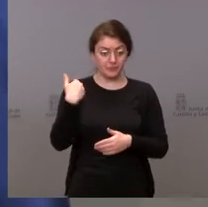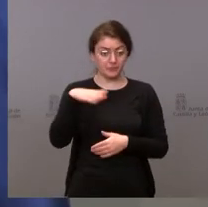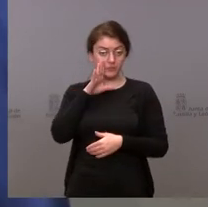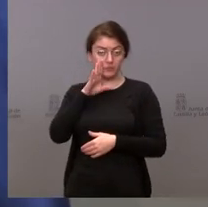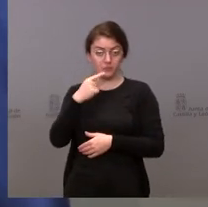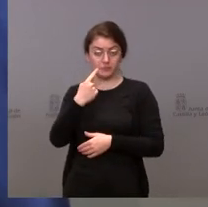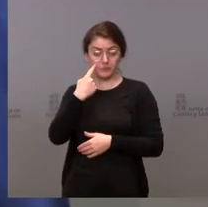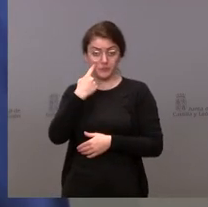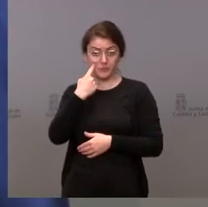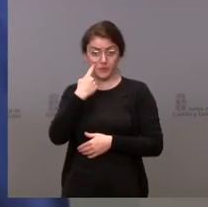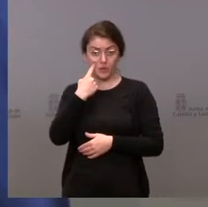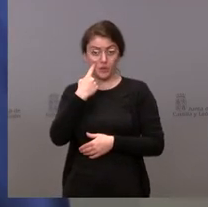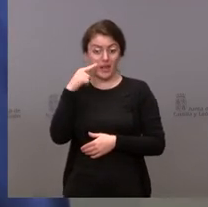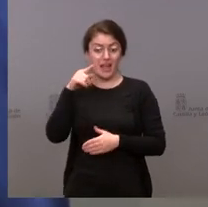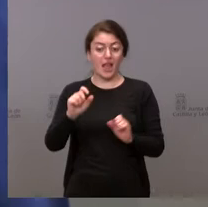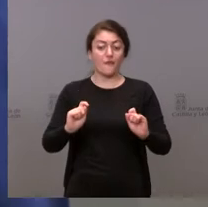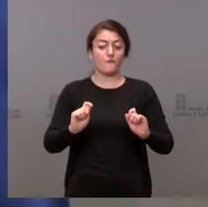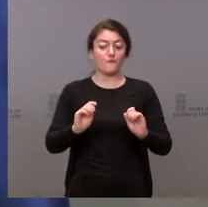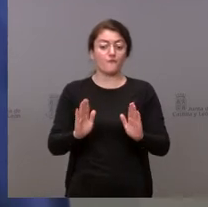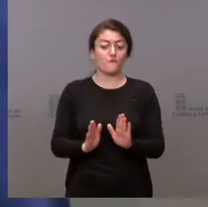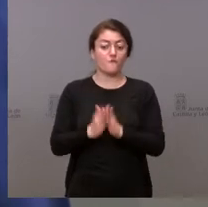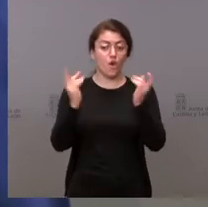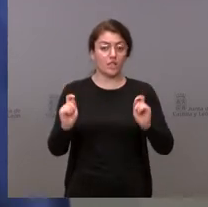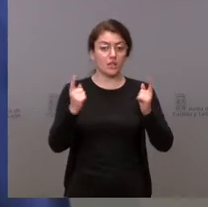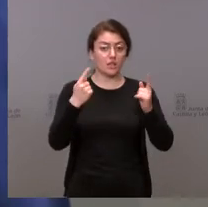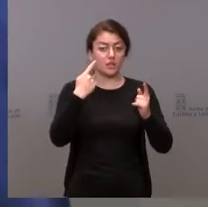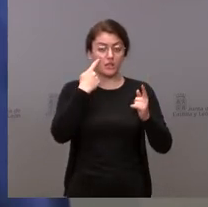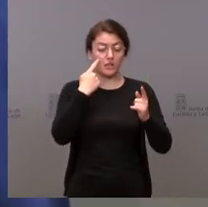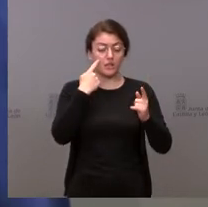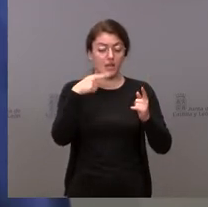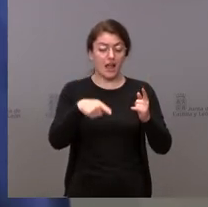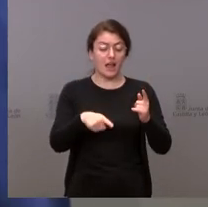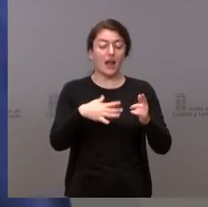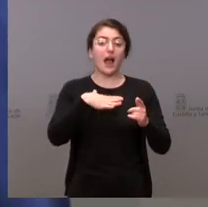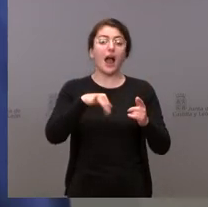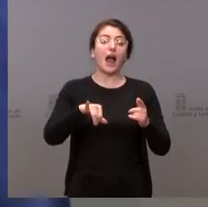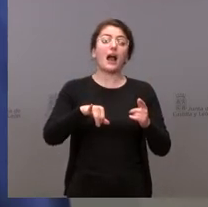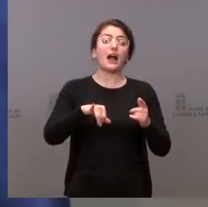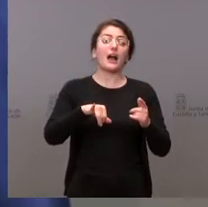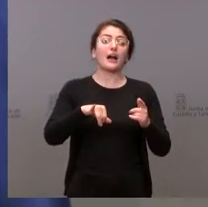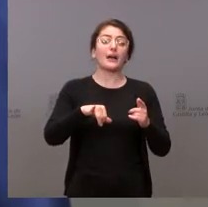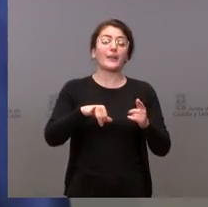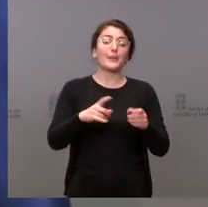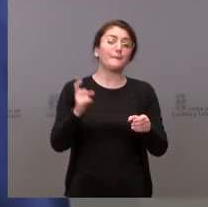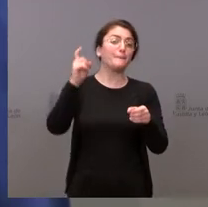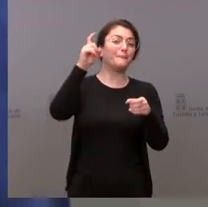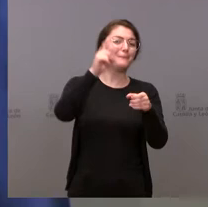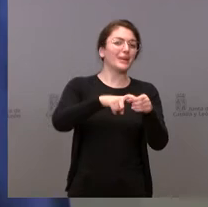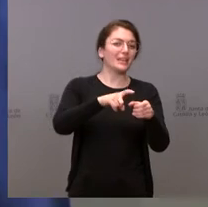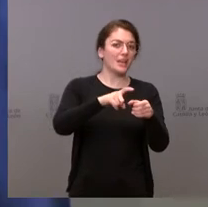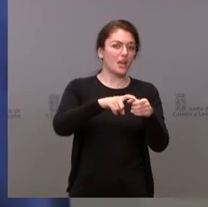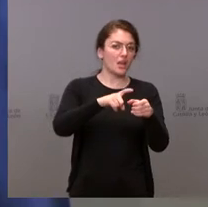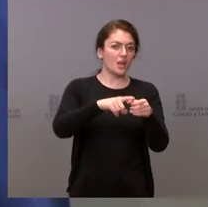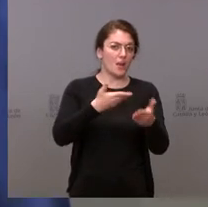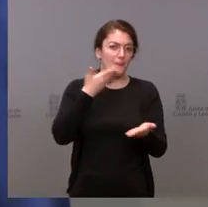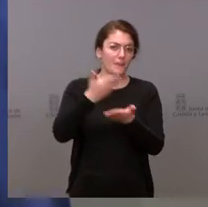boletín hablamos de dos cosas la posibilidad de solicitar la adhesión a esa oferta de educación de